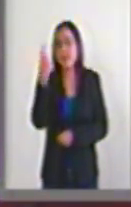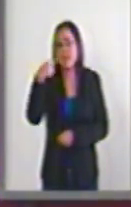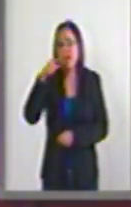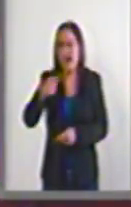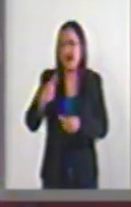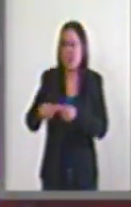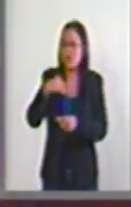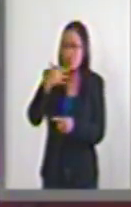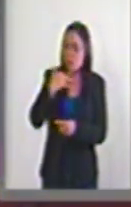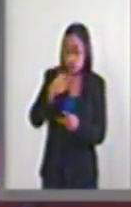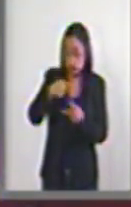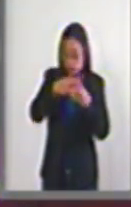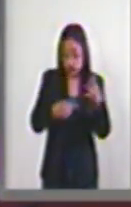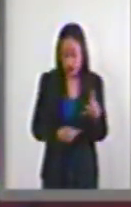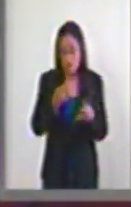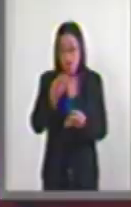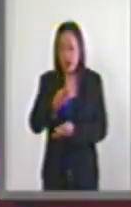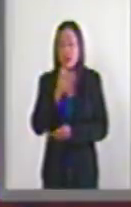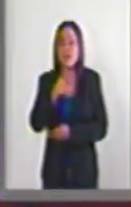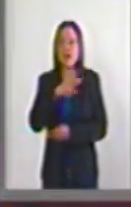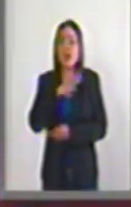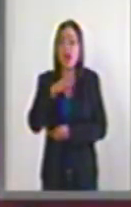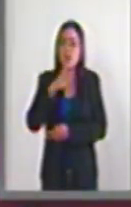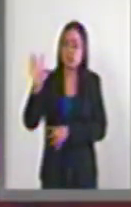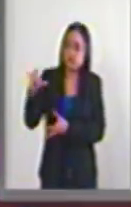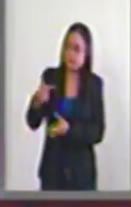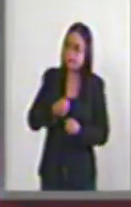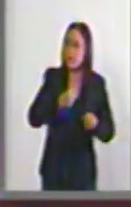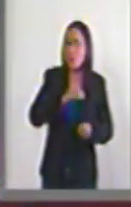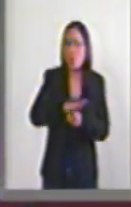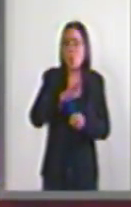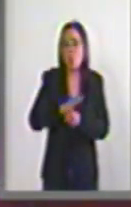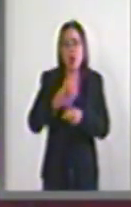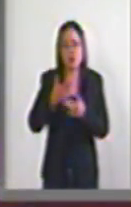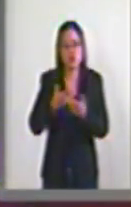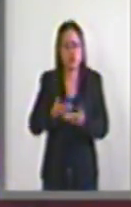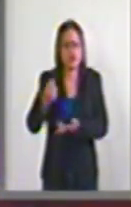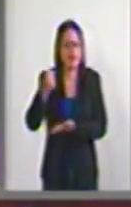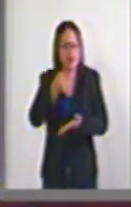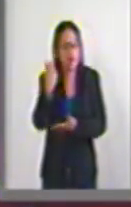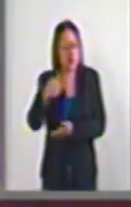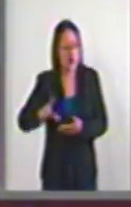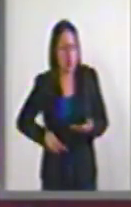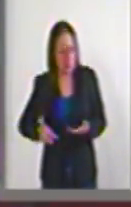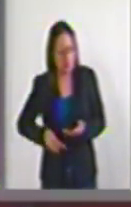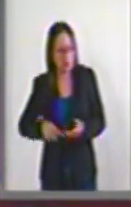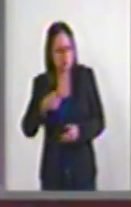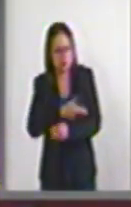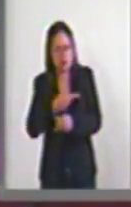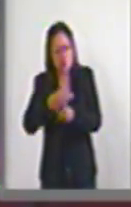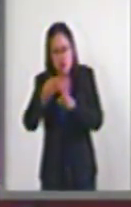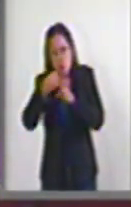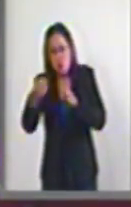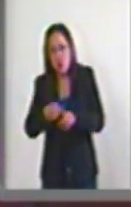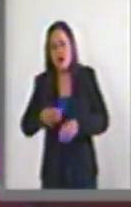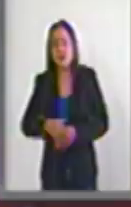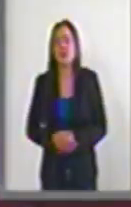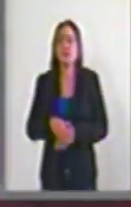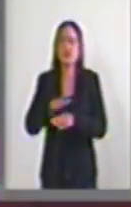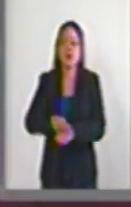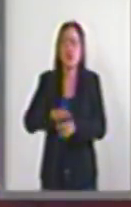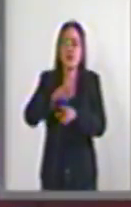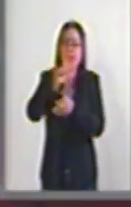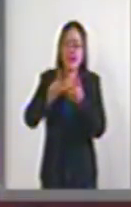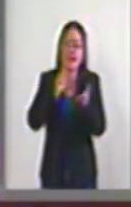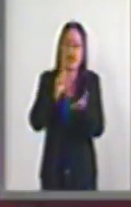de corrupción, así como en la fiscalización y control de recursos públicos. De acuerdo a la Ley General del Sistema